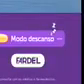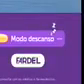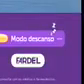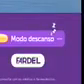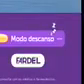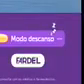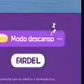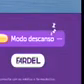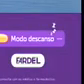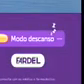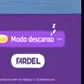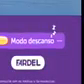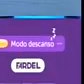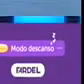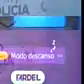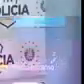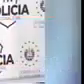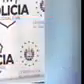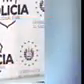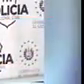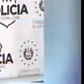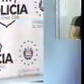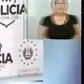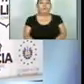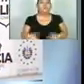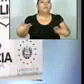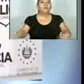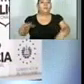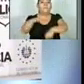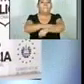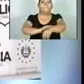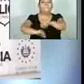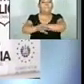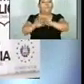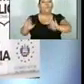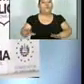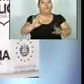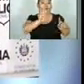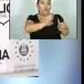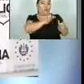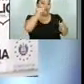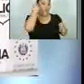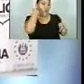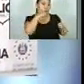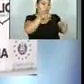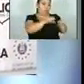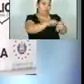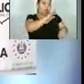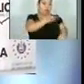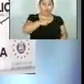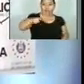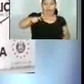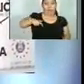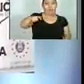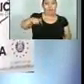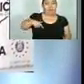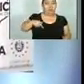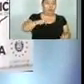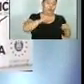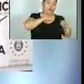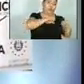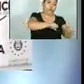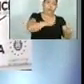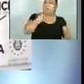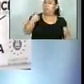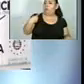Vamos ahora a contarles que una mujer fue detenida por la policía luego que su expareja, un sargento de la Fuerza Armada, falleciera